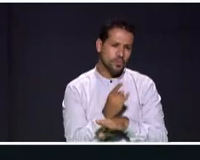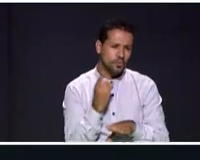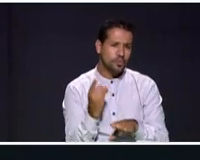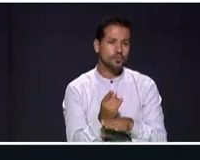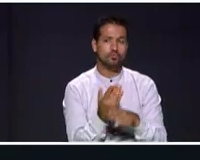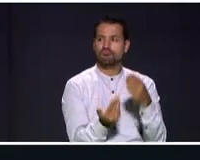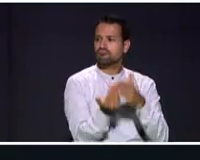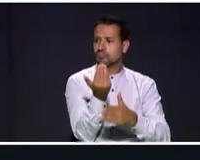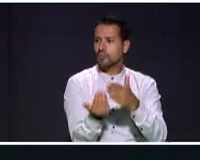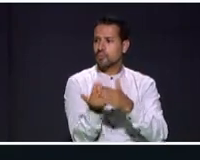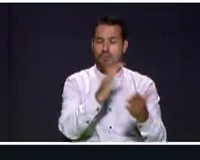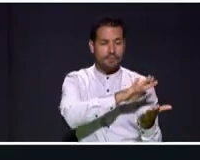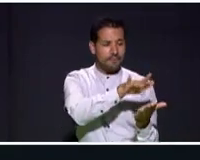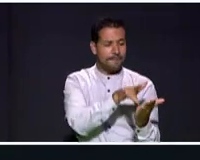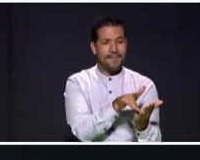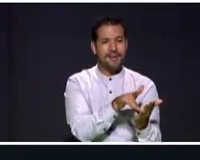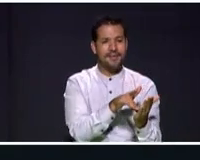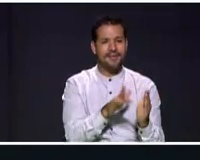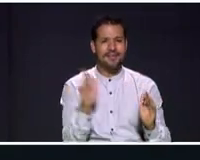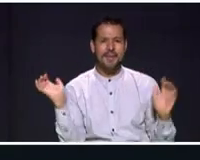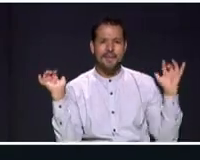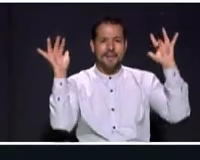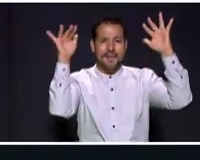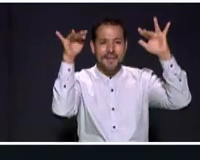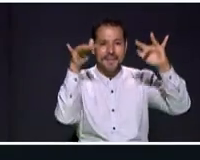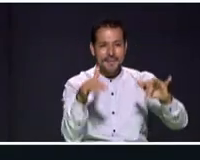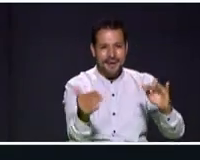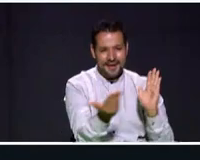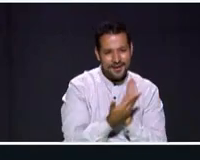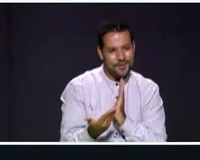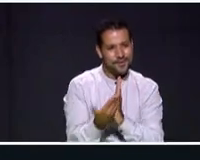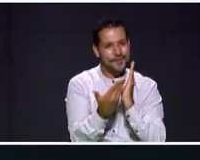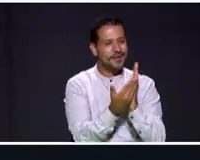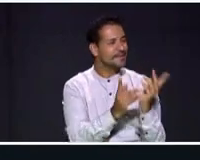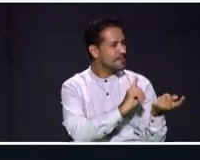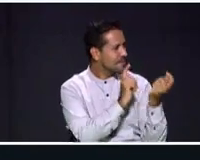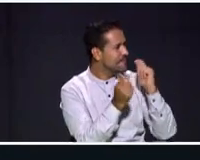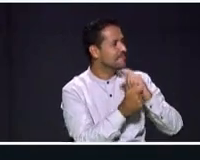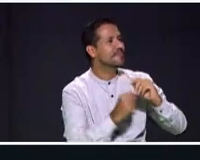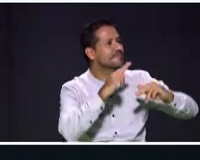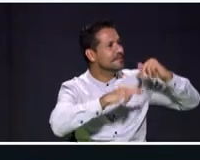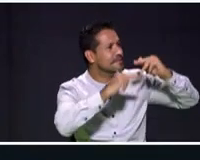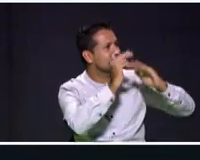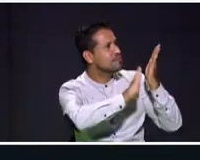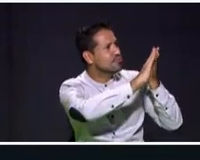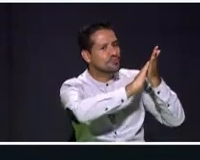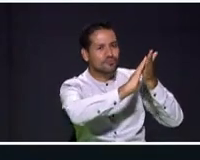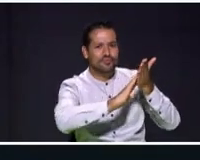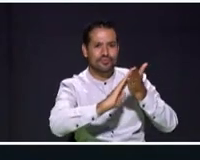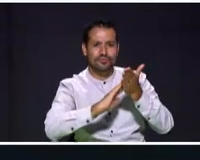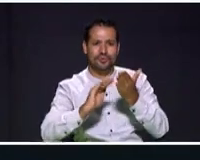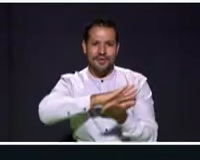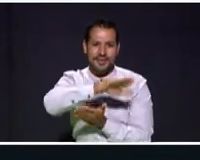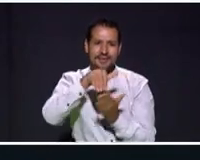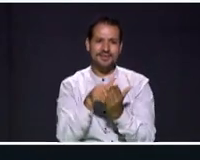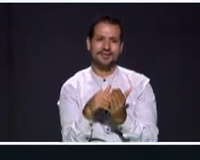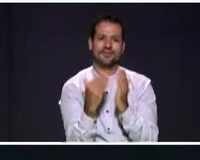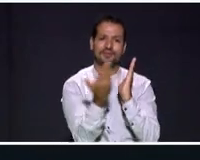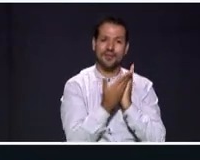parques educativos y los vamos a transformar y les vamos a utilizar como centros de educación porque aquí en colombia